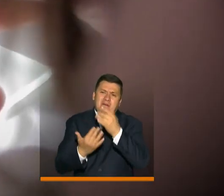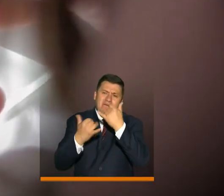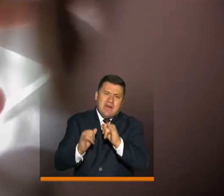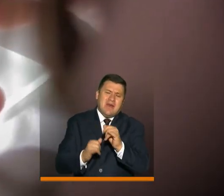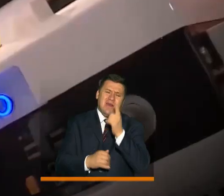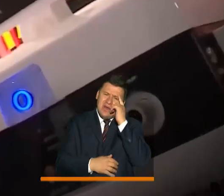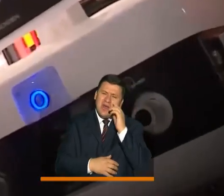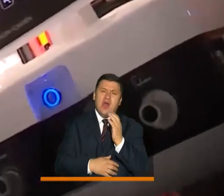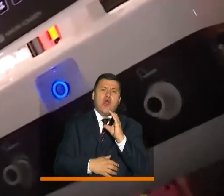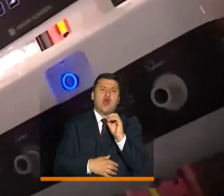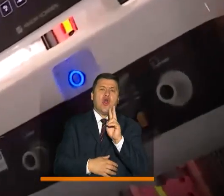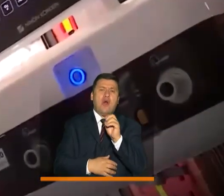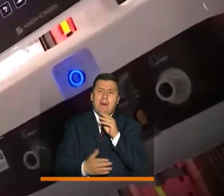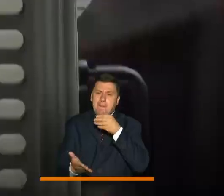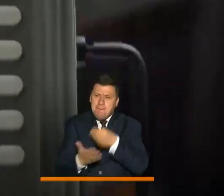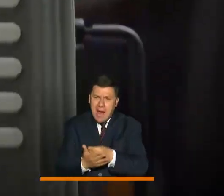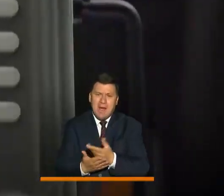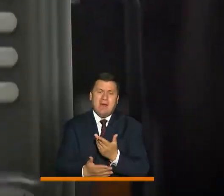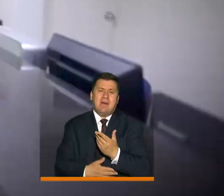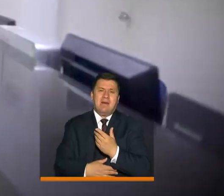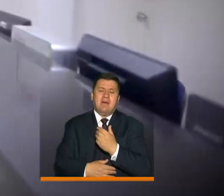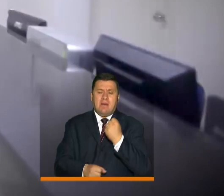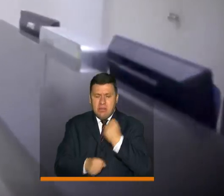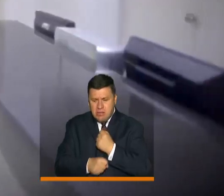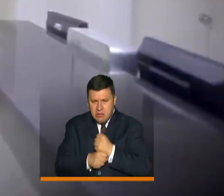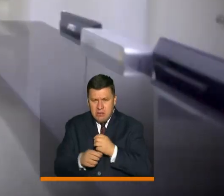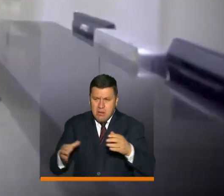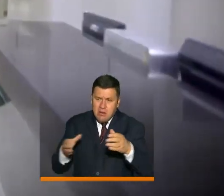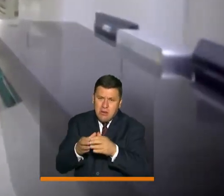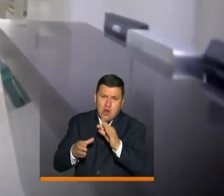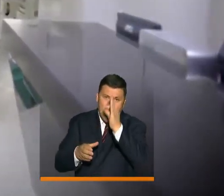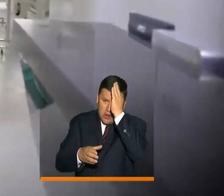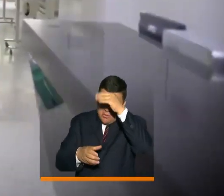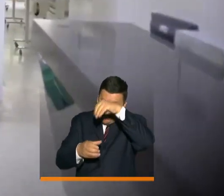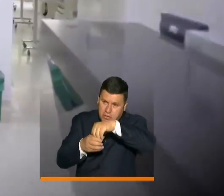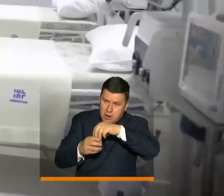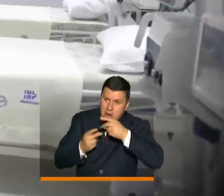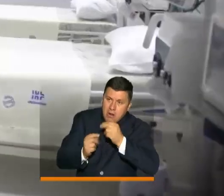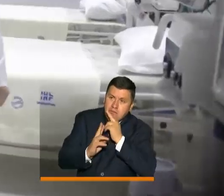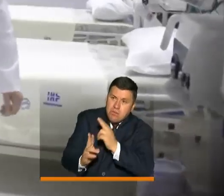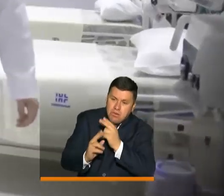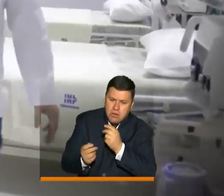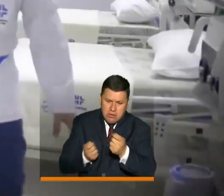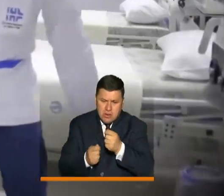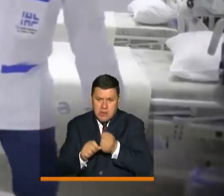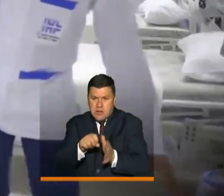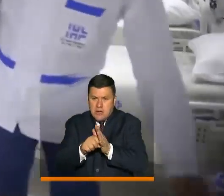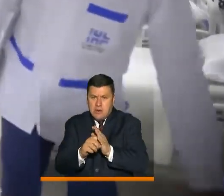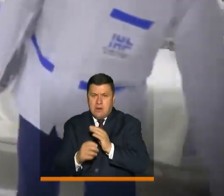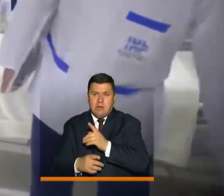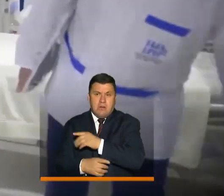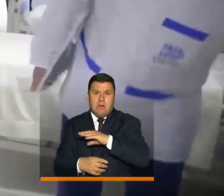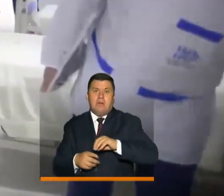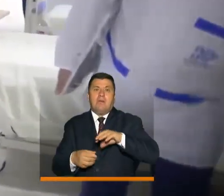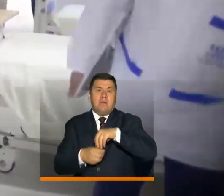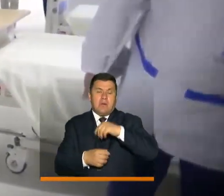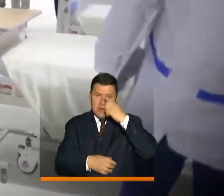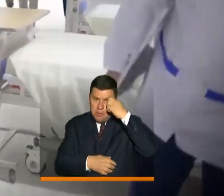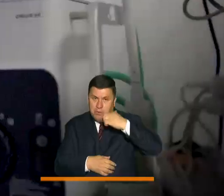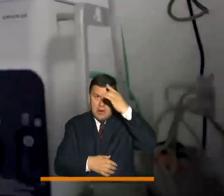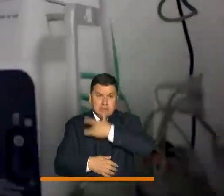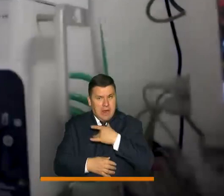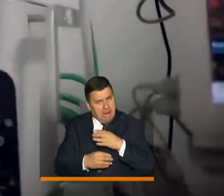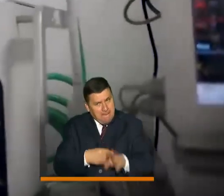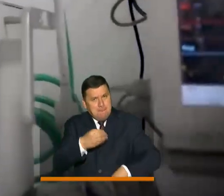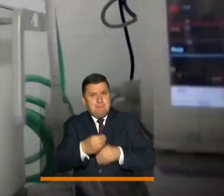canastas COVID, el pago por la capacidad disponible de unidades de cuidado intensivo, la bonificación a los profesionales de la salud